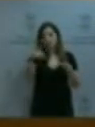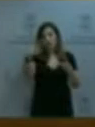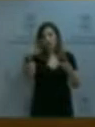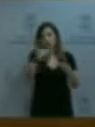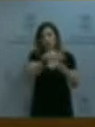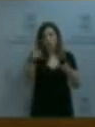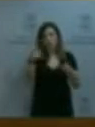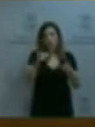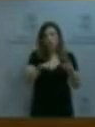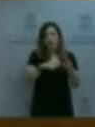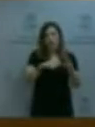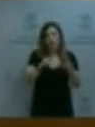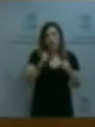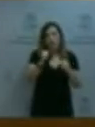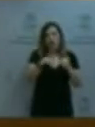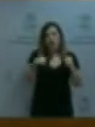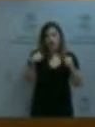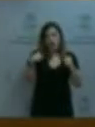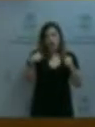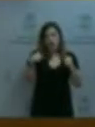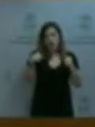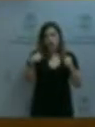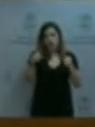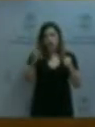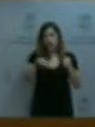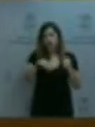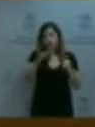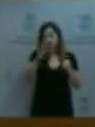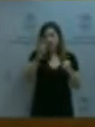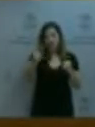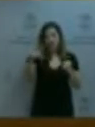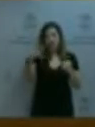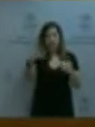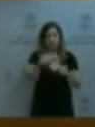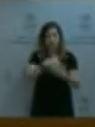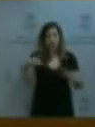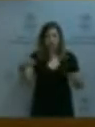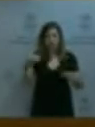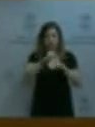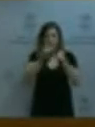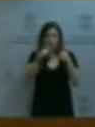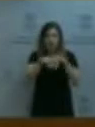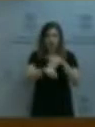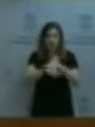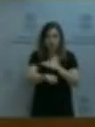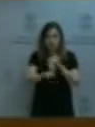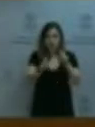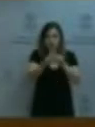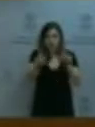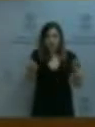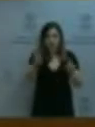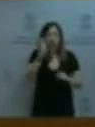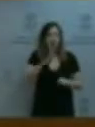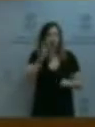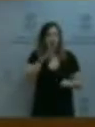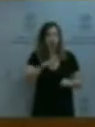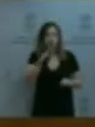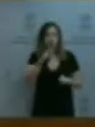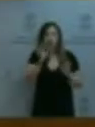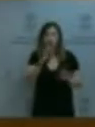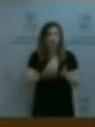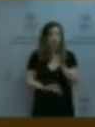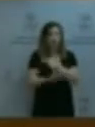13,5 millones. Modelos de gestión empresarial corrupta desde su nacimiento, prejubilaciones